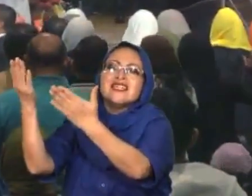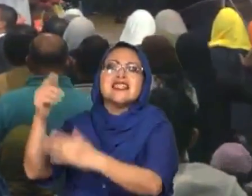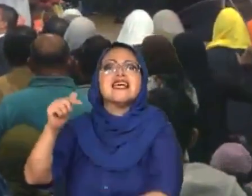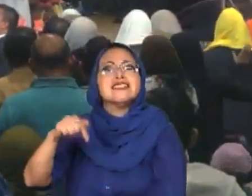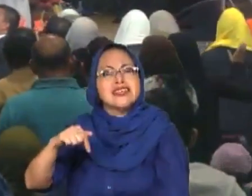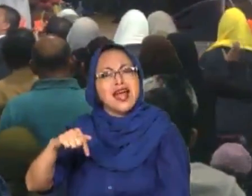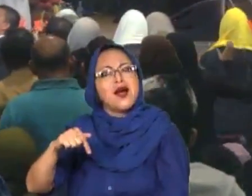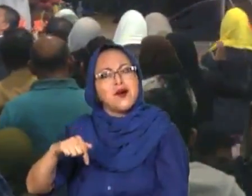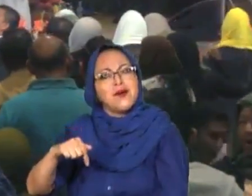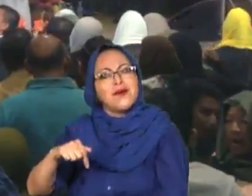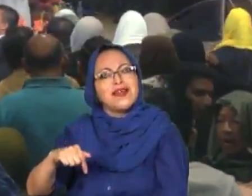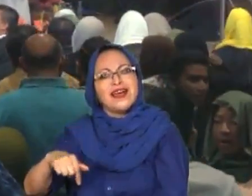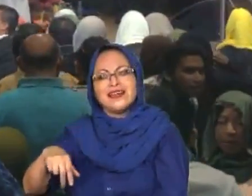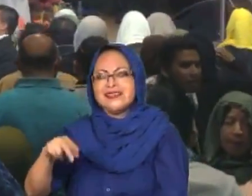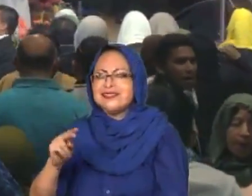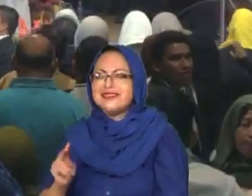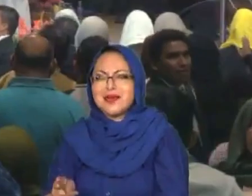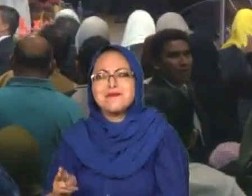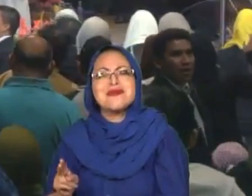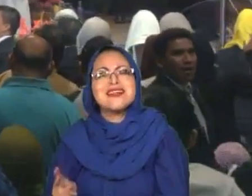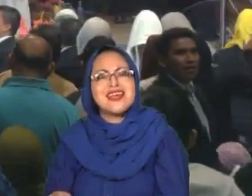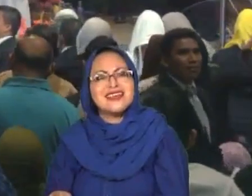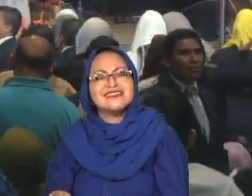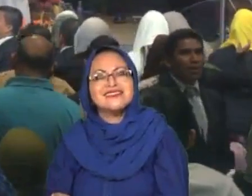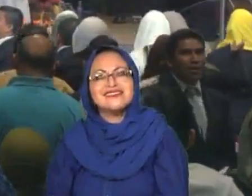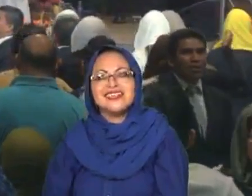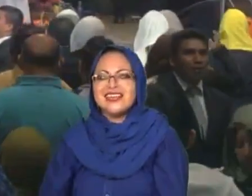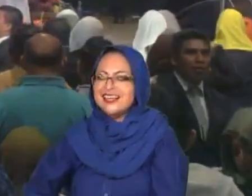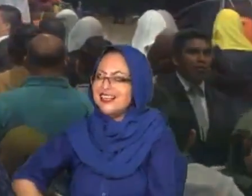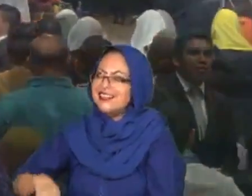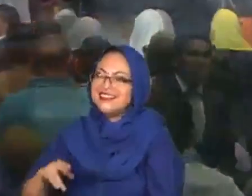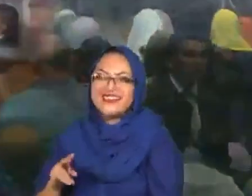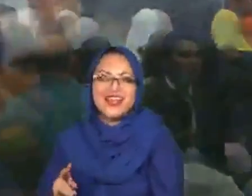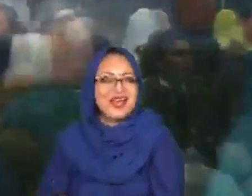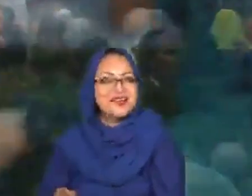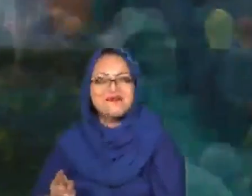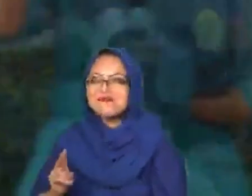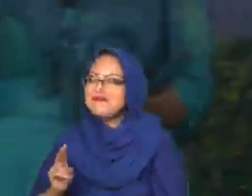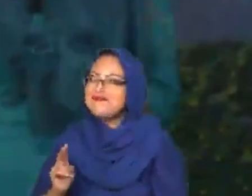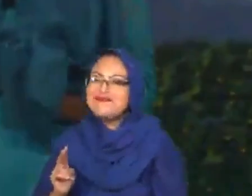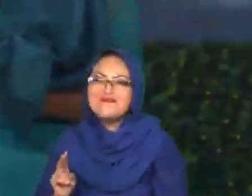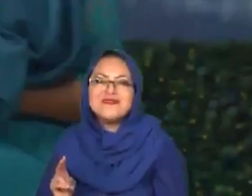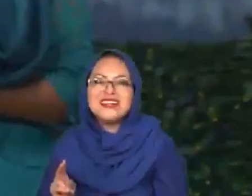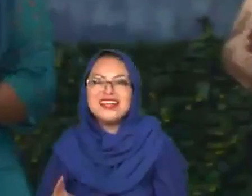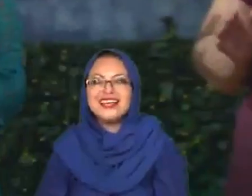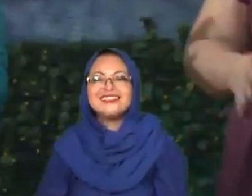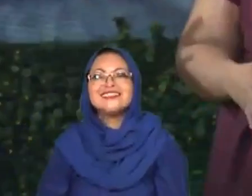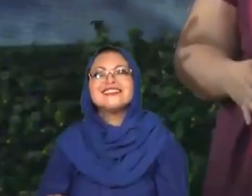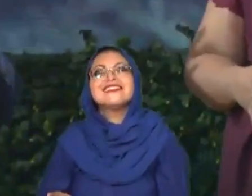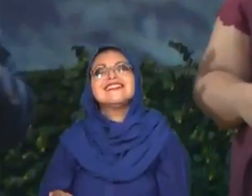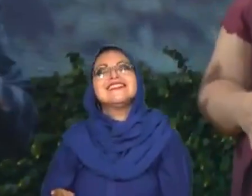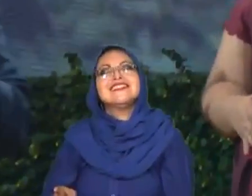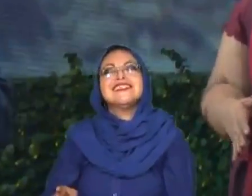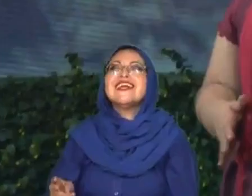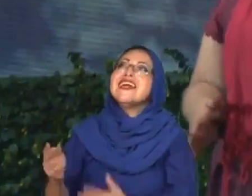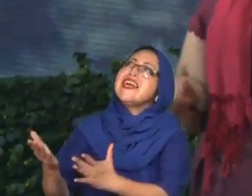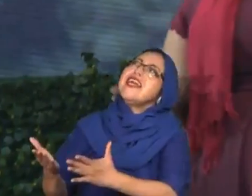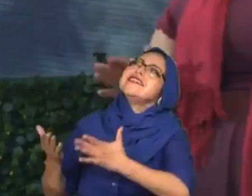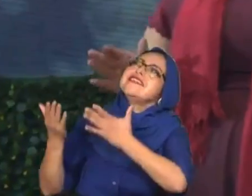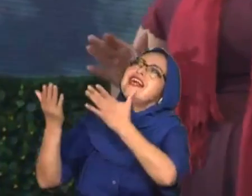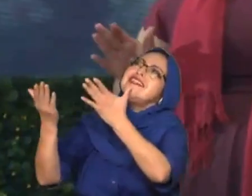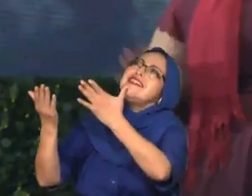desde ahora y para siempre, por los siglos de los